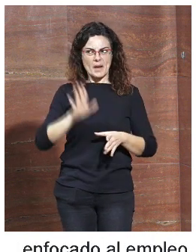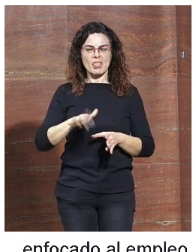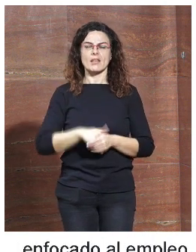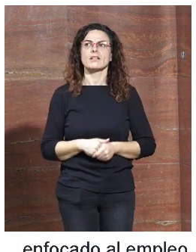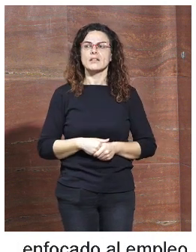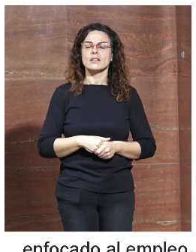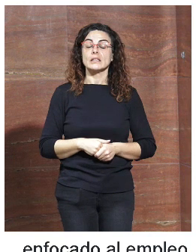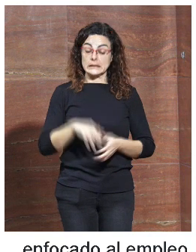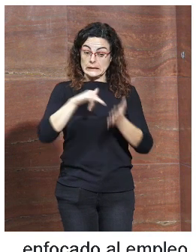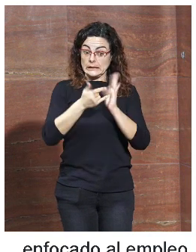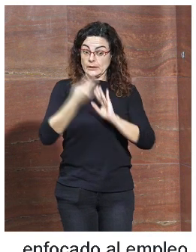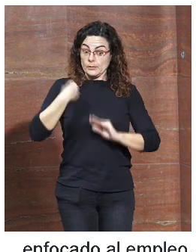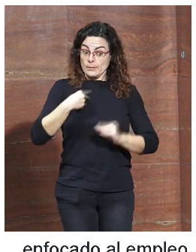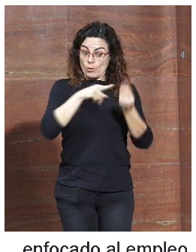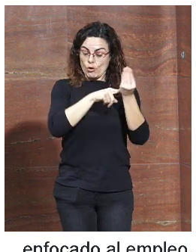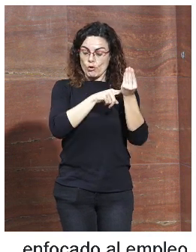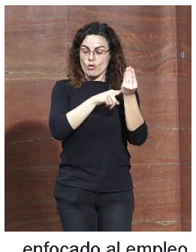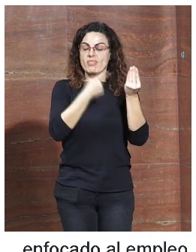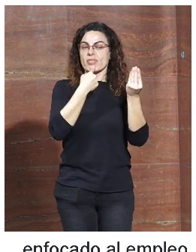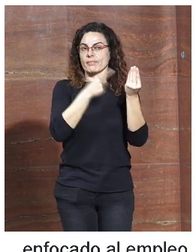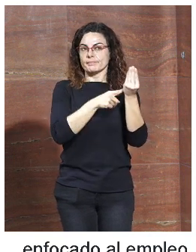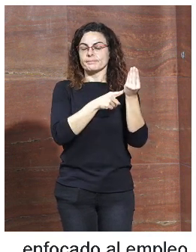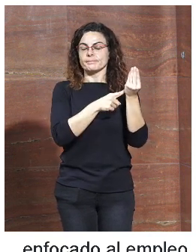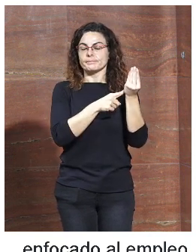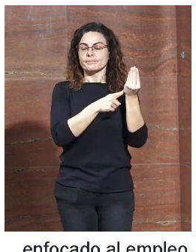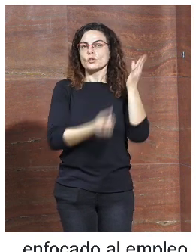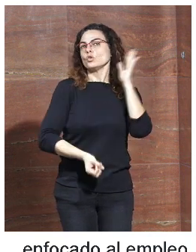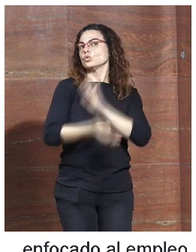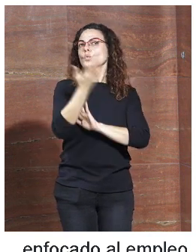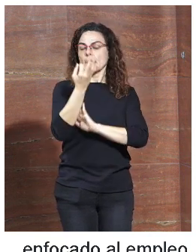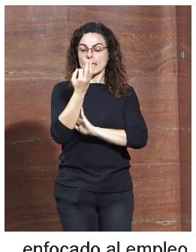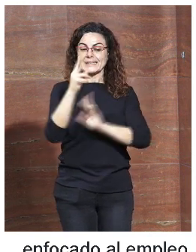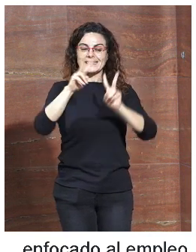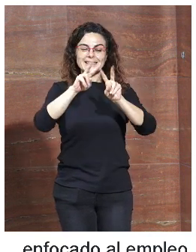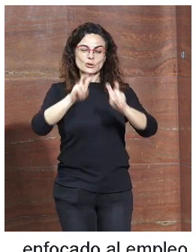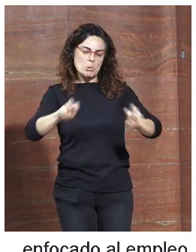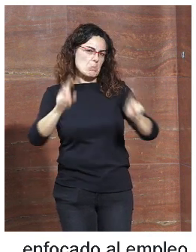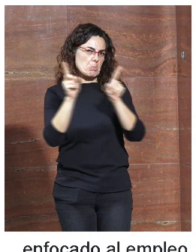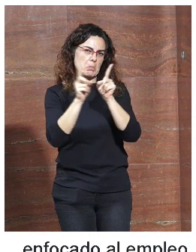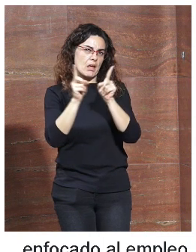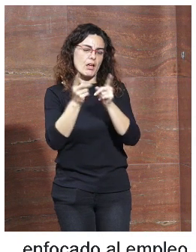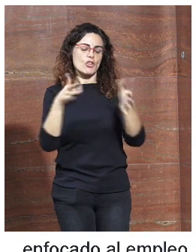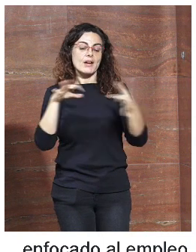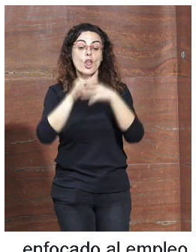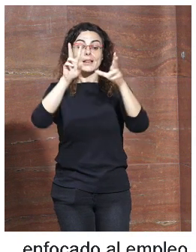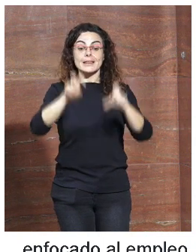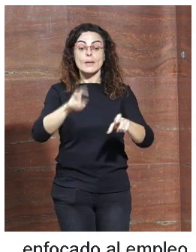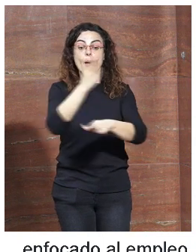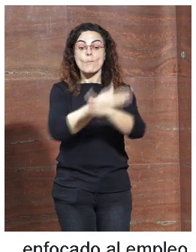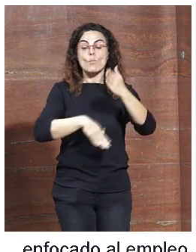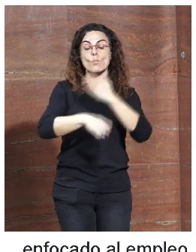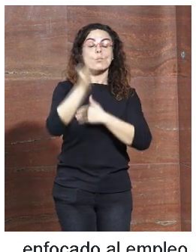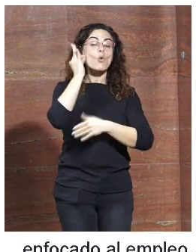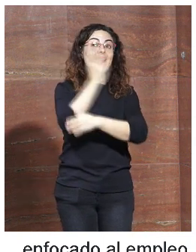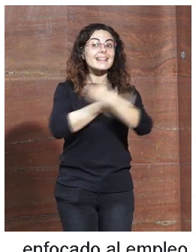De este proyecto, ¿qué sale? Sale un pequeño estudio sobre el empleo de las mujeres con